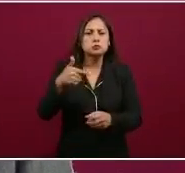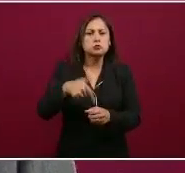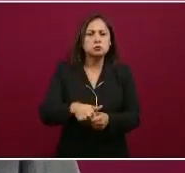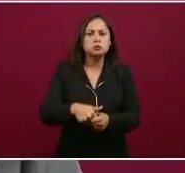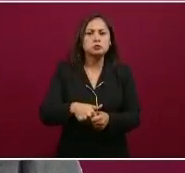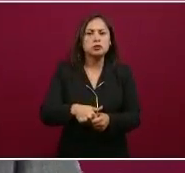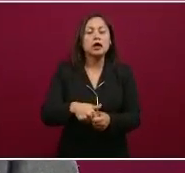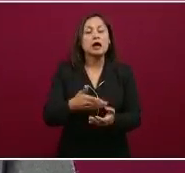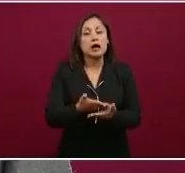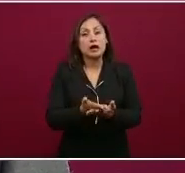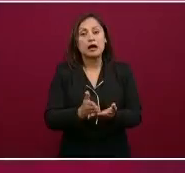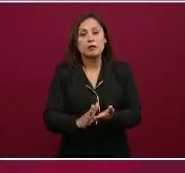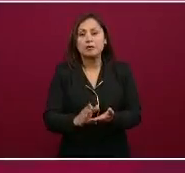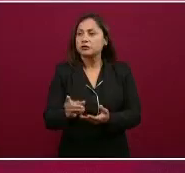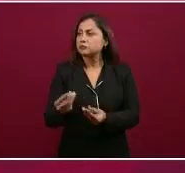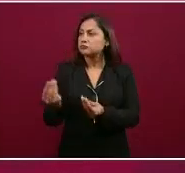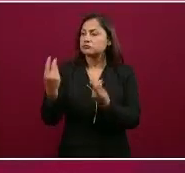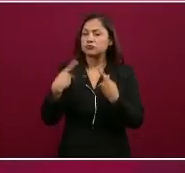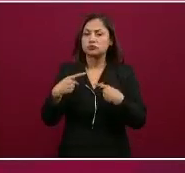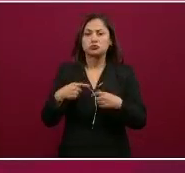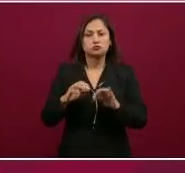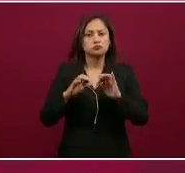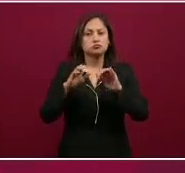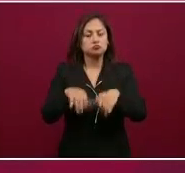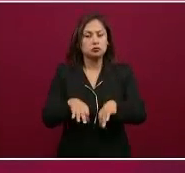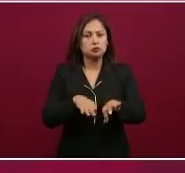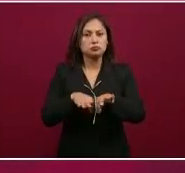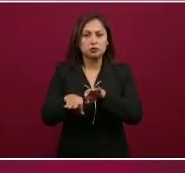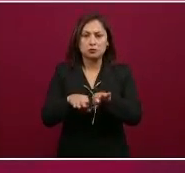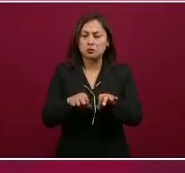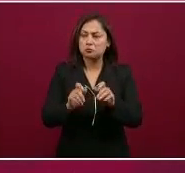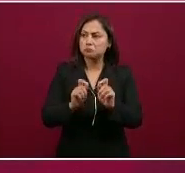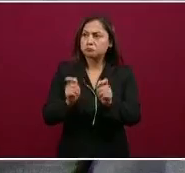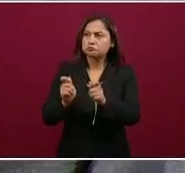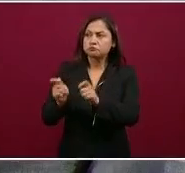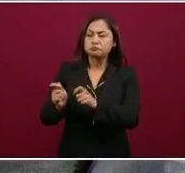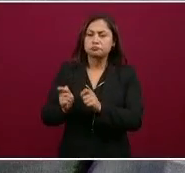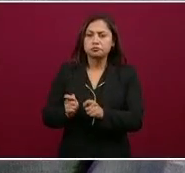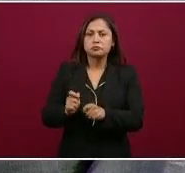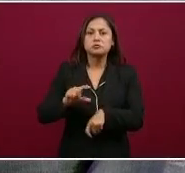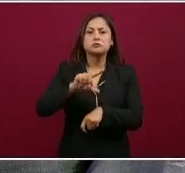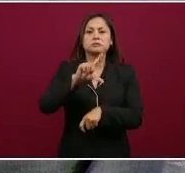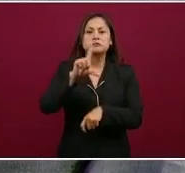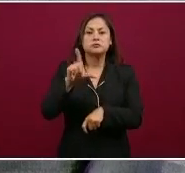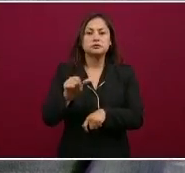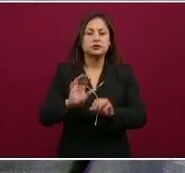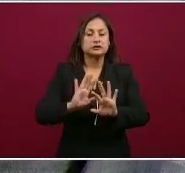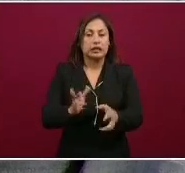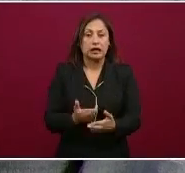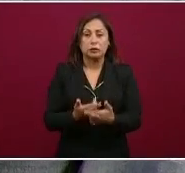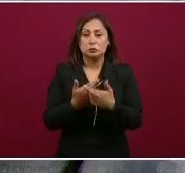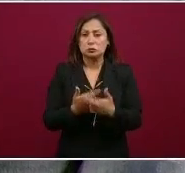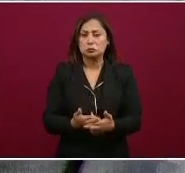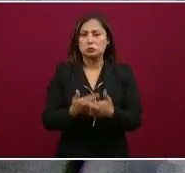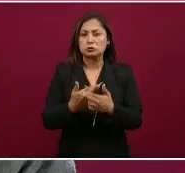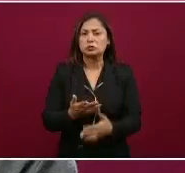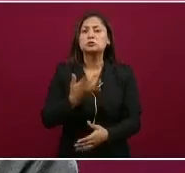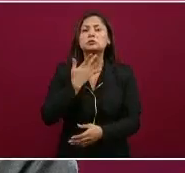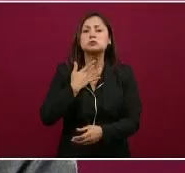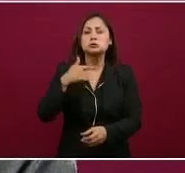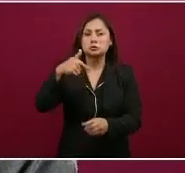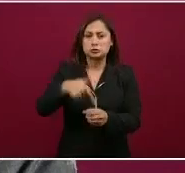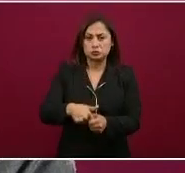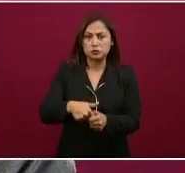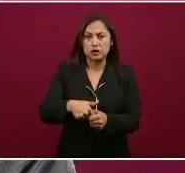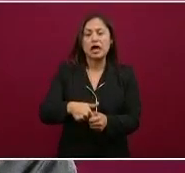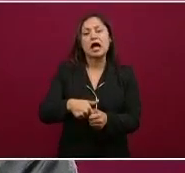vamos a bajar. Cuando tengamos ya autosuficiencia en gasolinas, vamos a bajar los precios